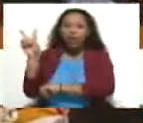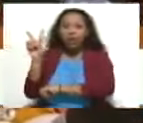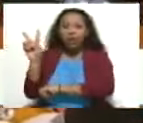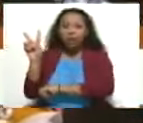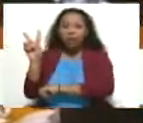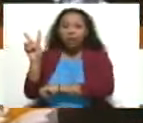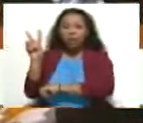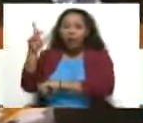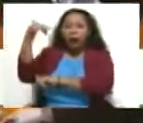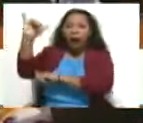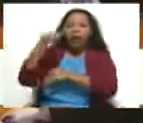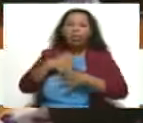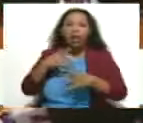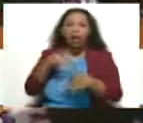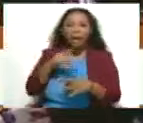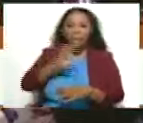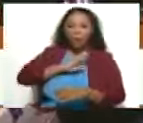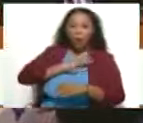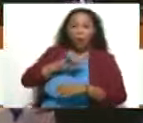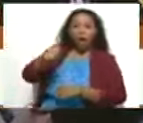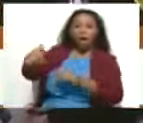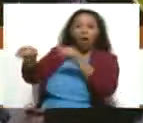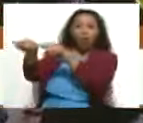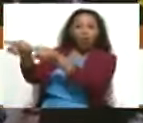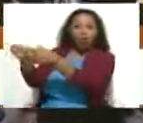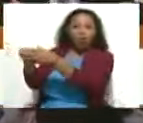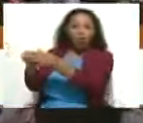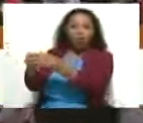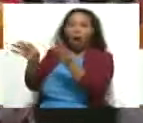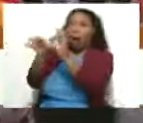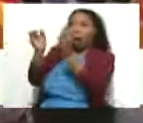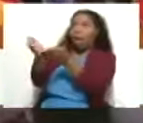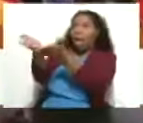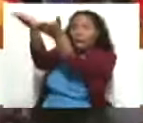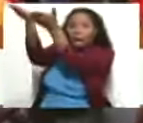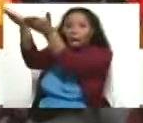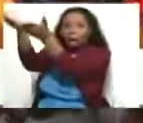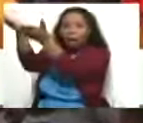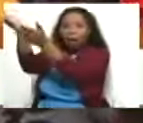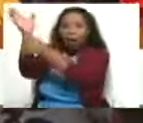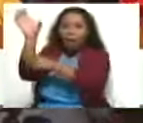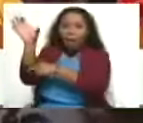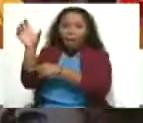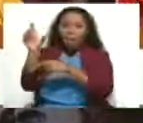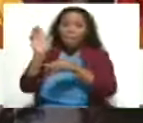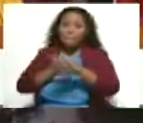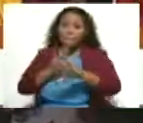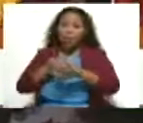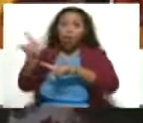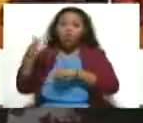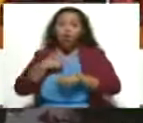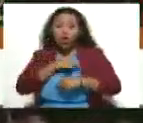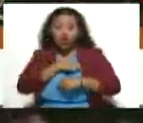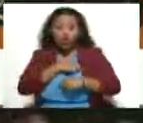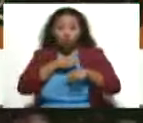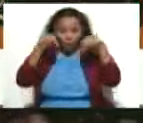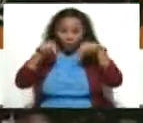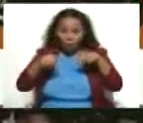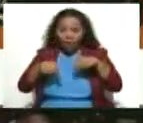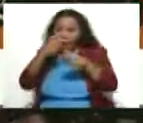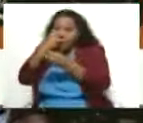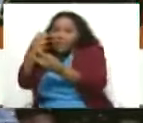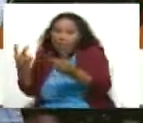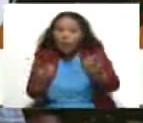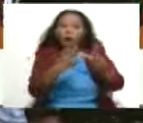tienen sus intereses en la entrega de nuestra patria. Por eso la invitación, con cariño,